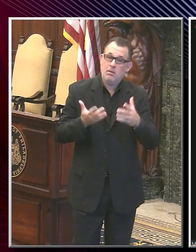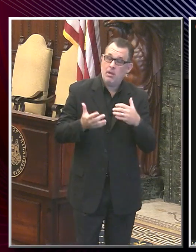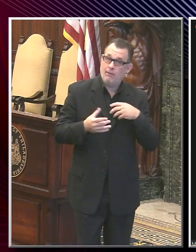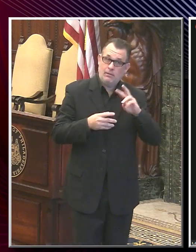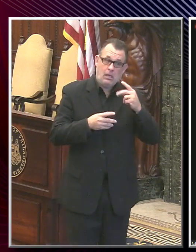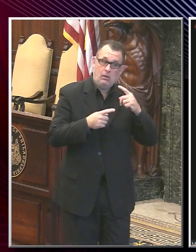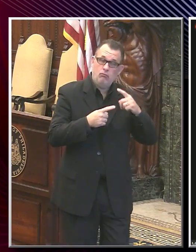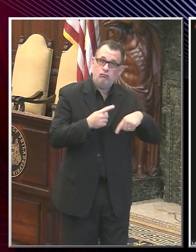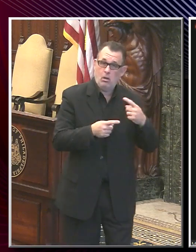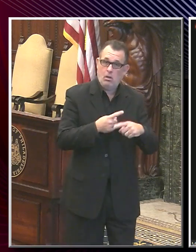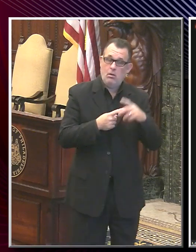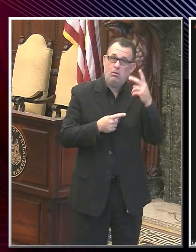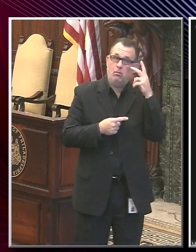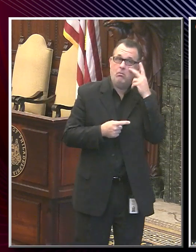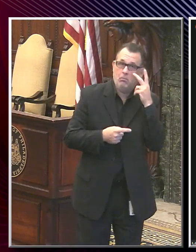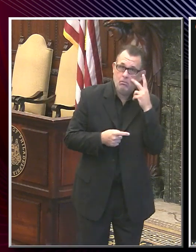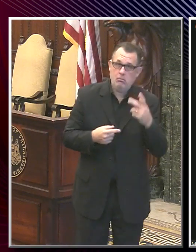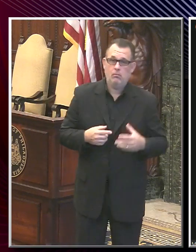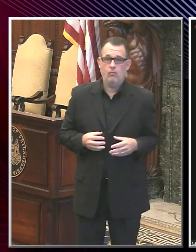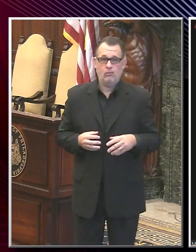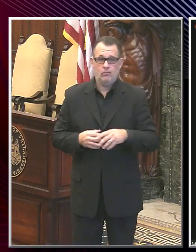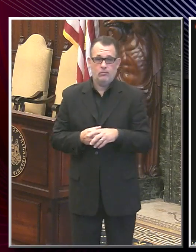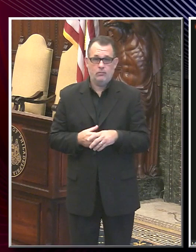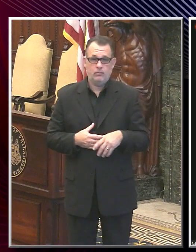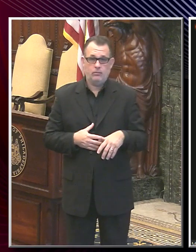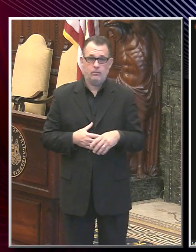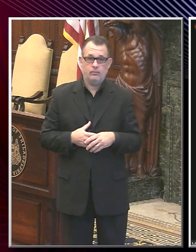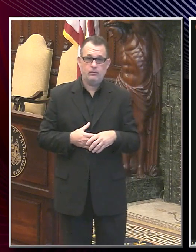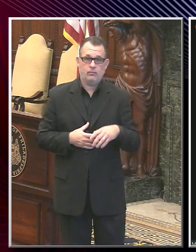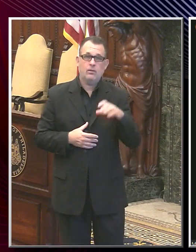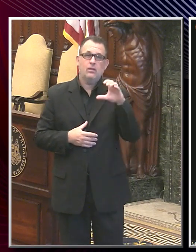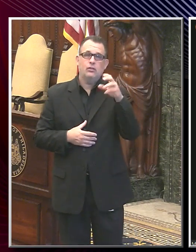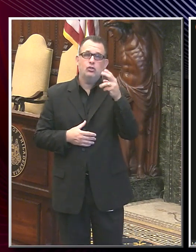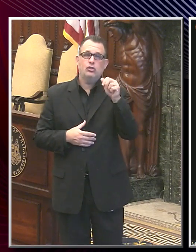time. Let's start off today with Shaira Arias of Telemundo.